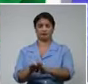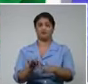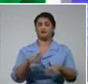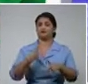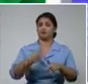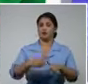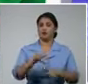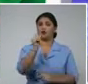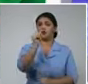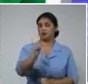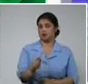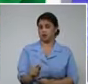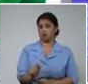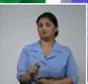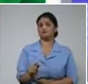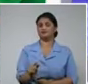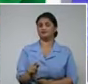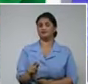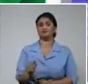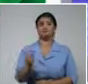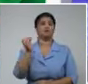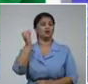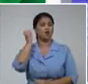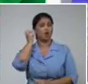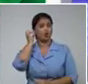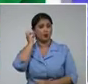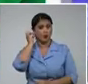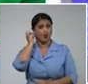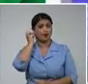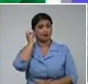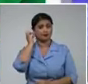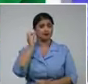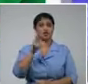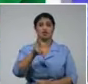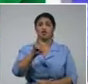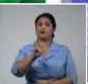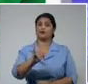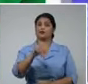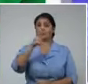Fallece una paciente de 96 años de edad